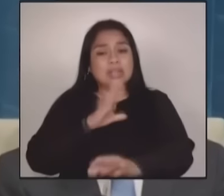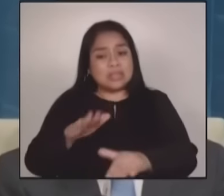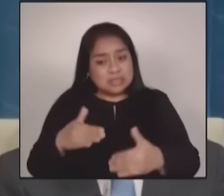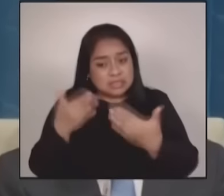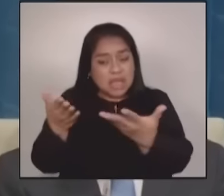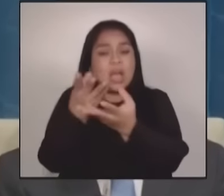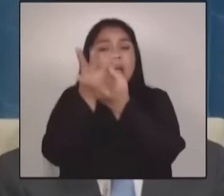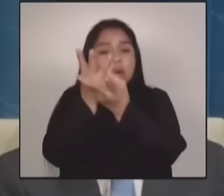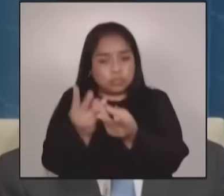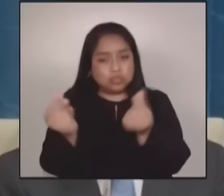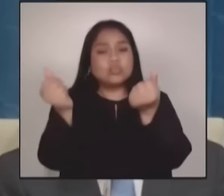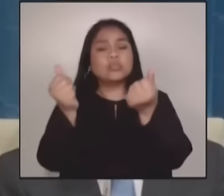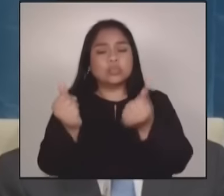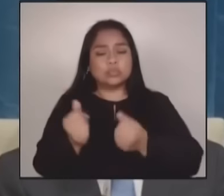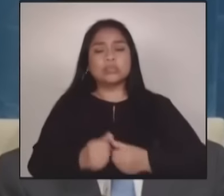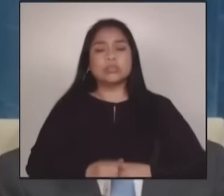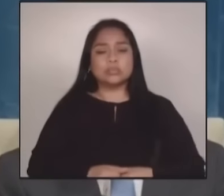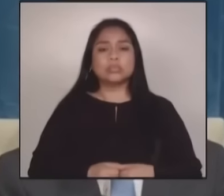resolver.